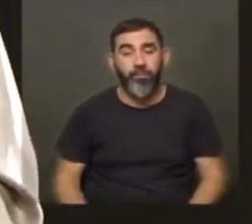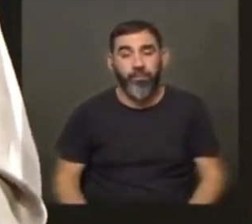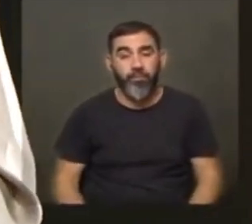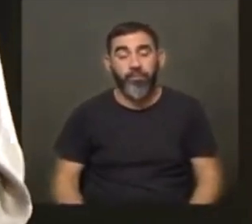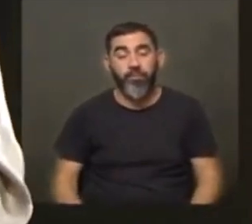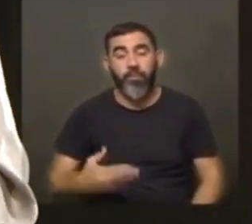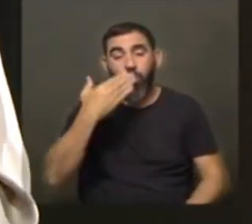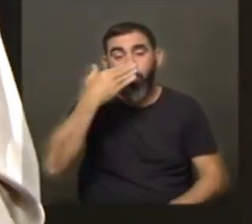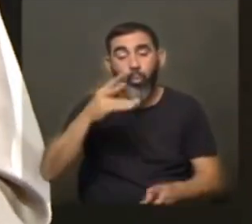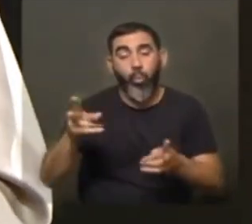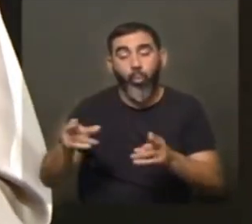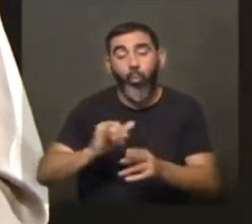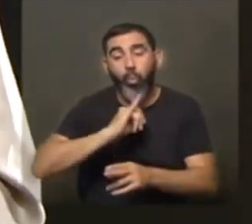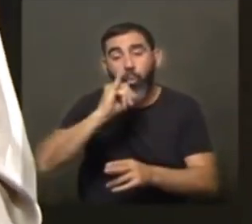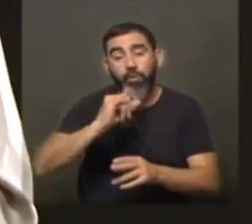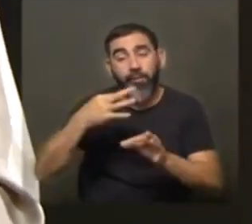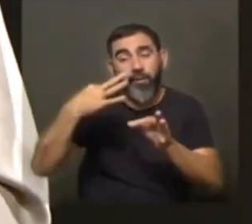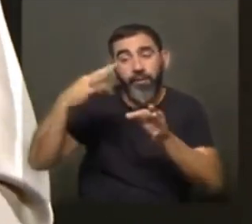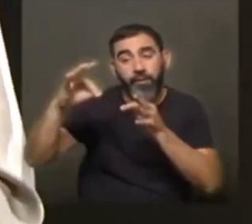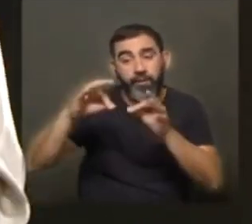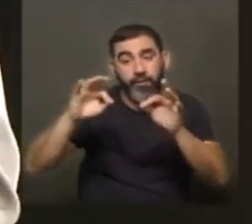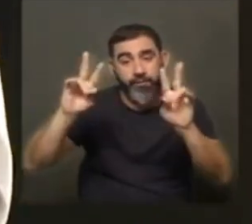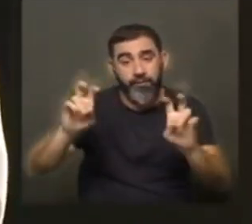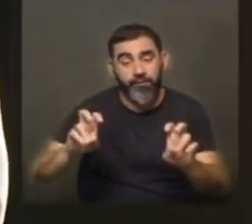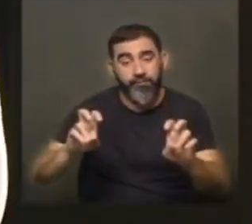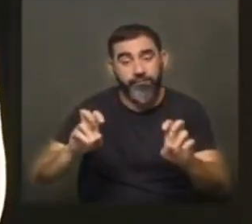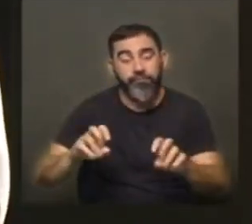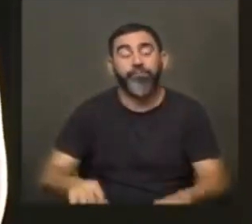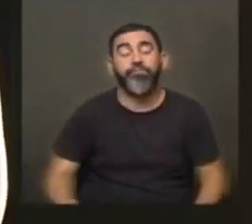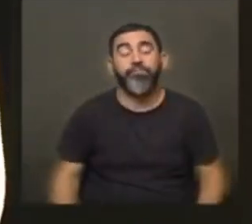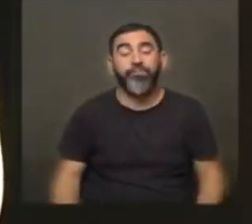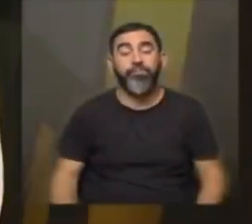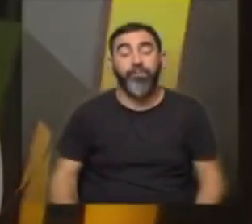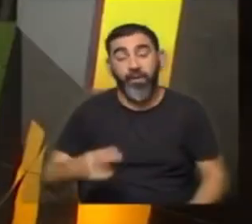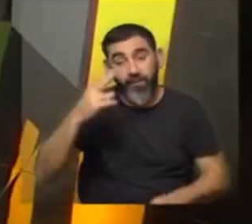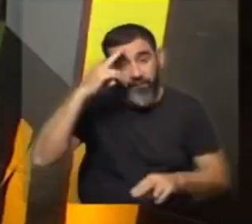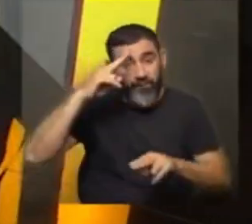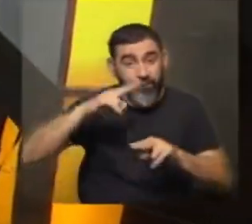en la última parte del informe nos da más detalles del daltonismo. A ver.